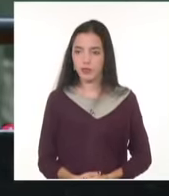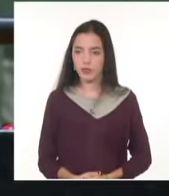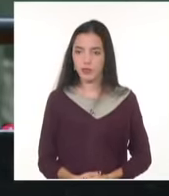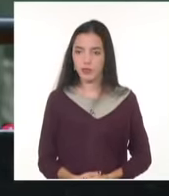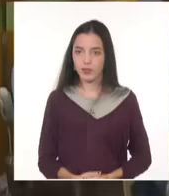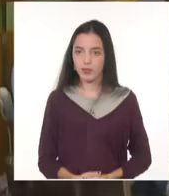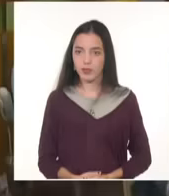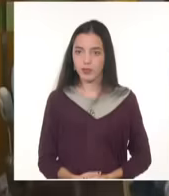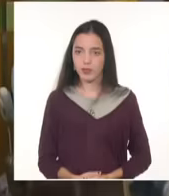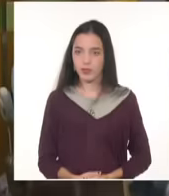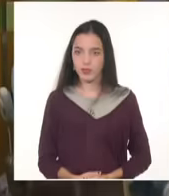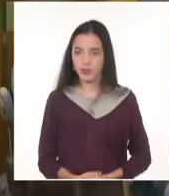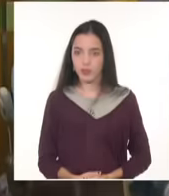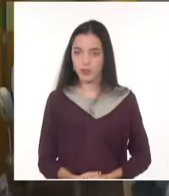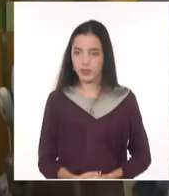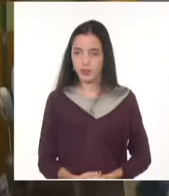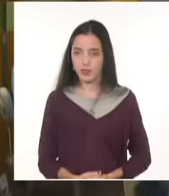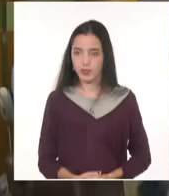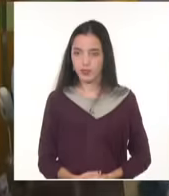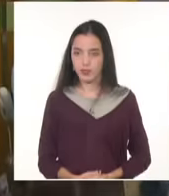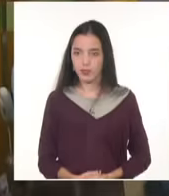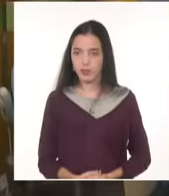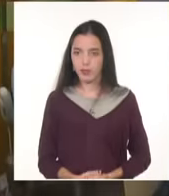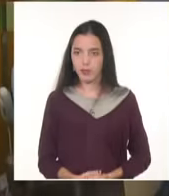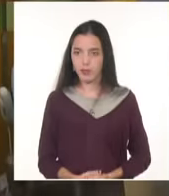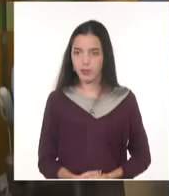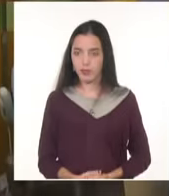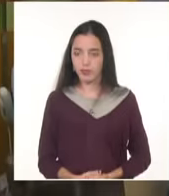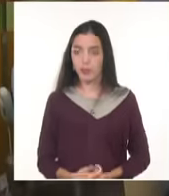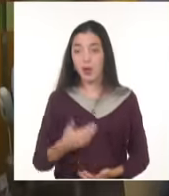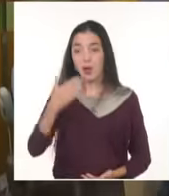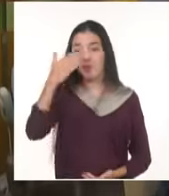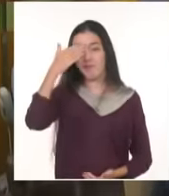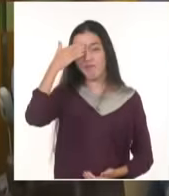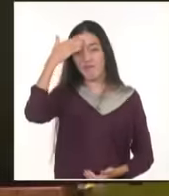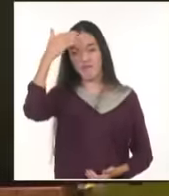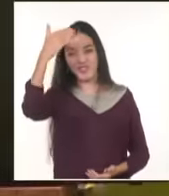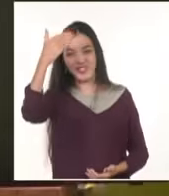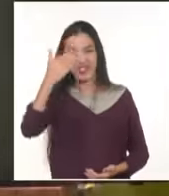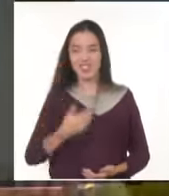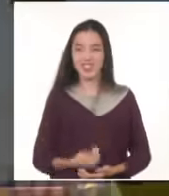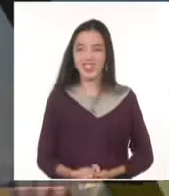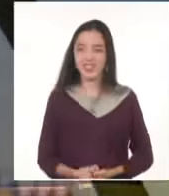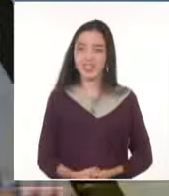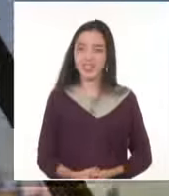Muchas gracias al ministro de Asuntos Exteriores.